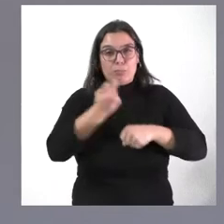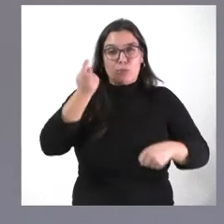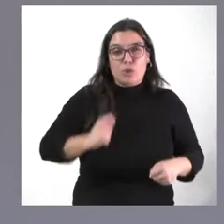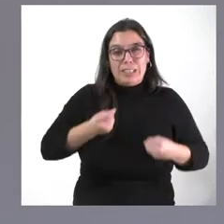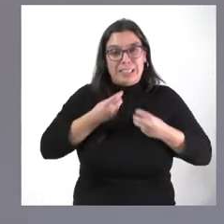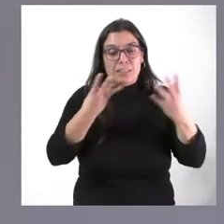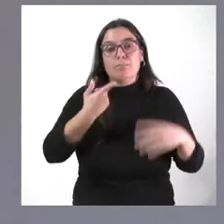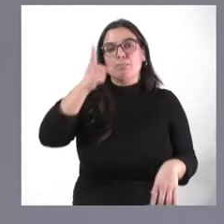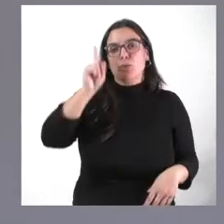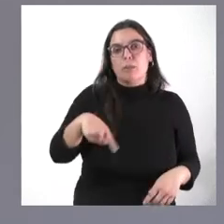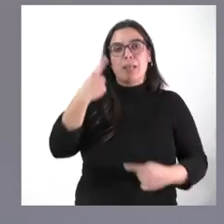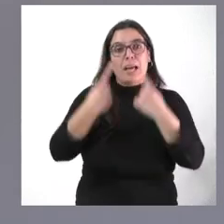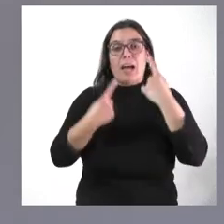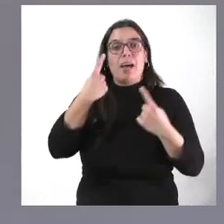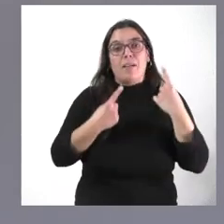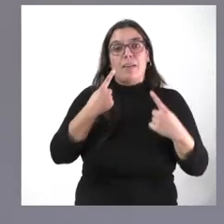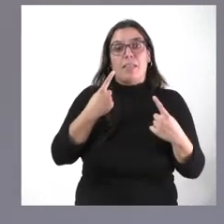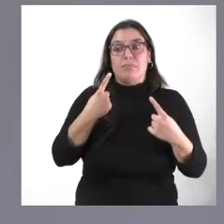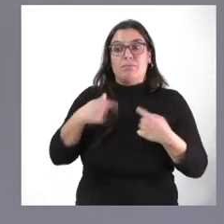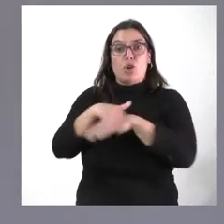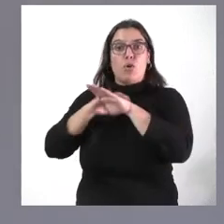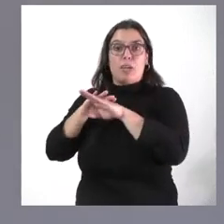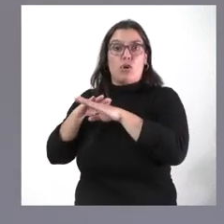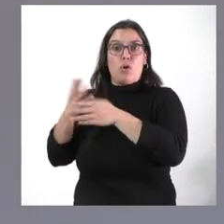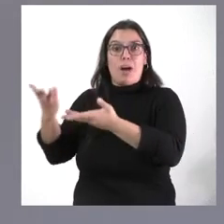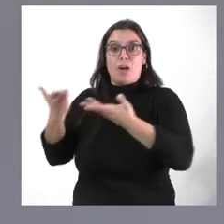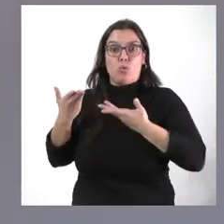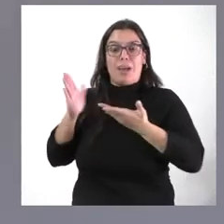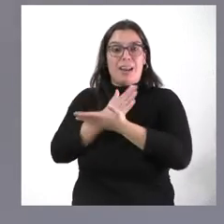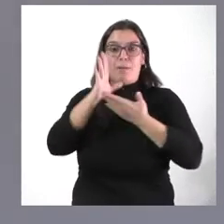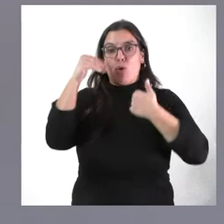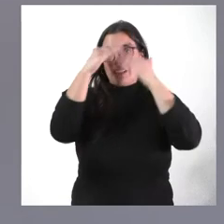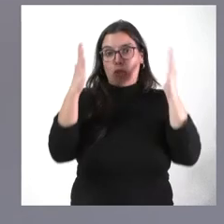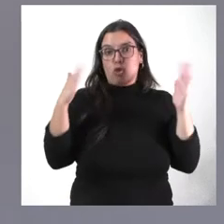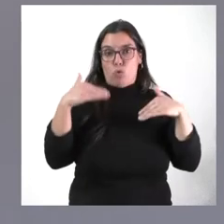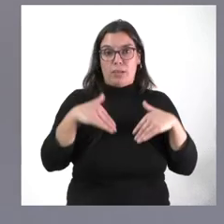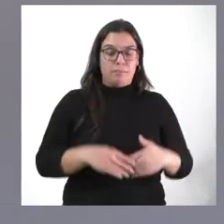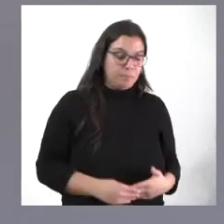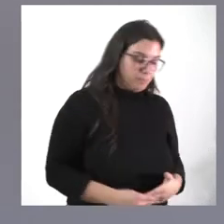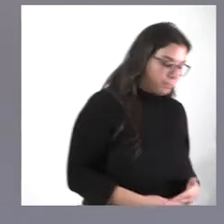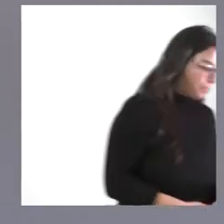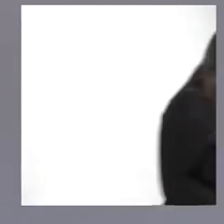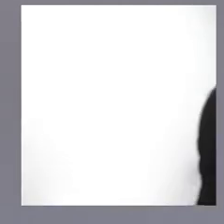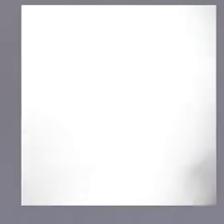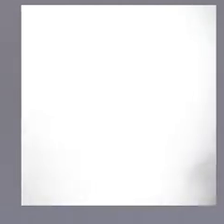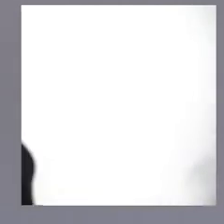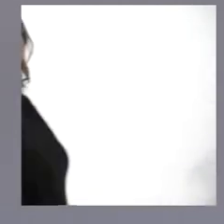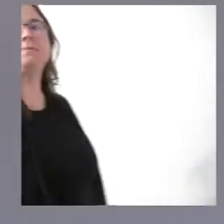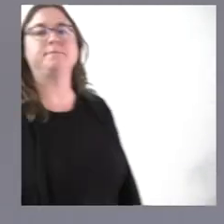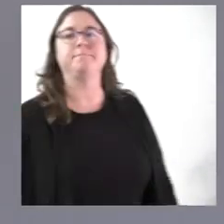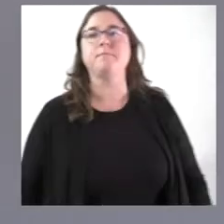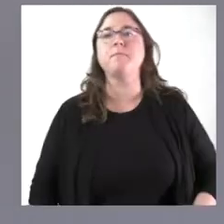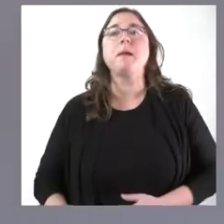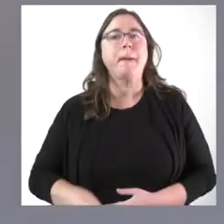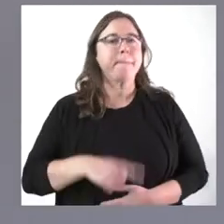pero también a veces de ese sentido por gobierno de España que no le está prestando la atención que debe a esos asuntos por lo demás me pregunta